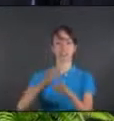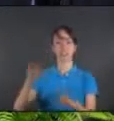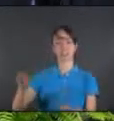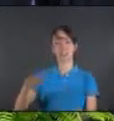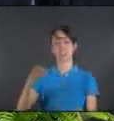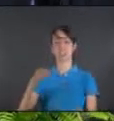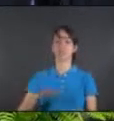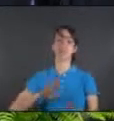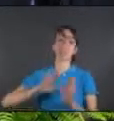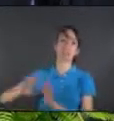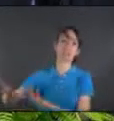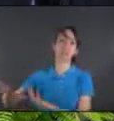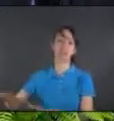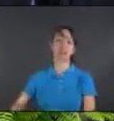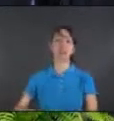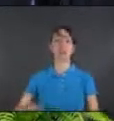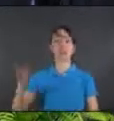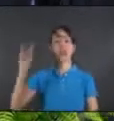Tienes que pelearlo.